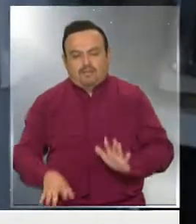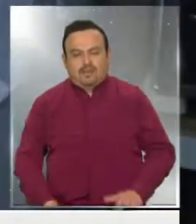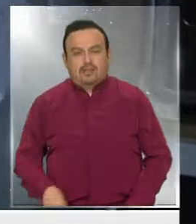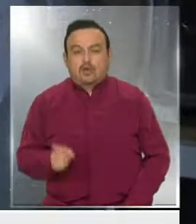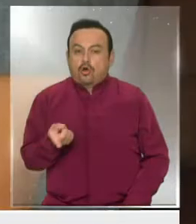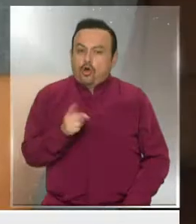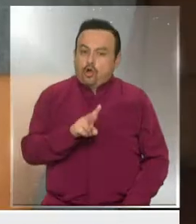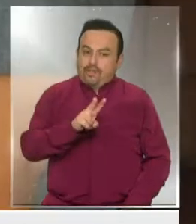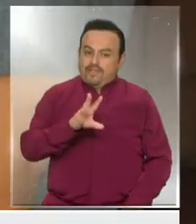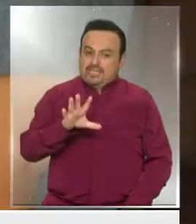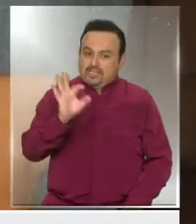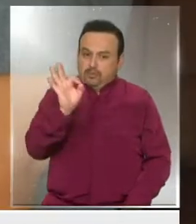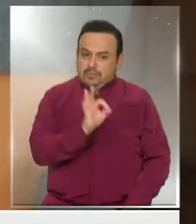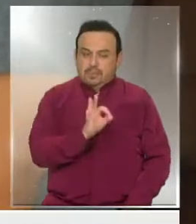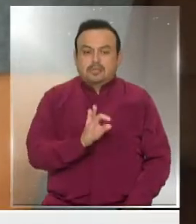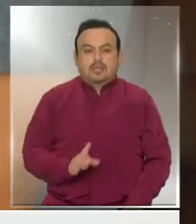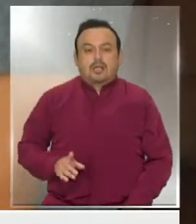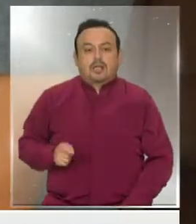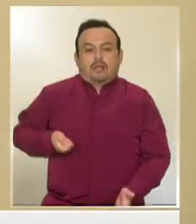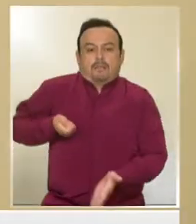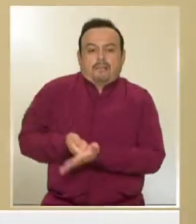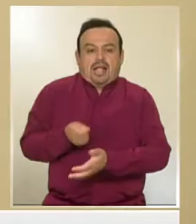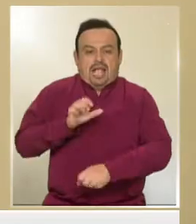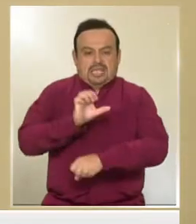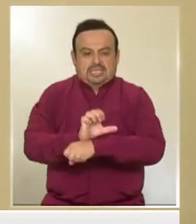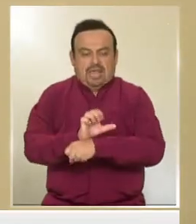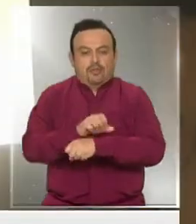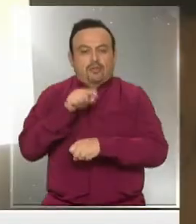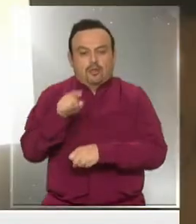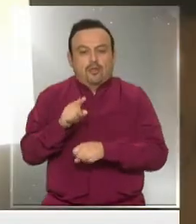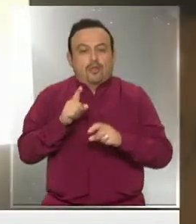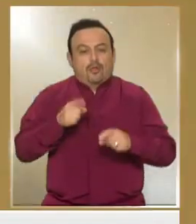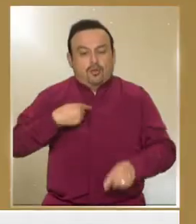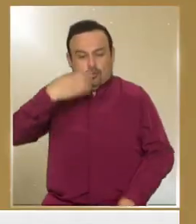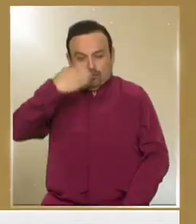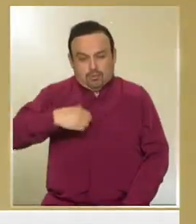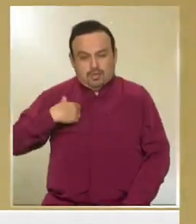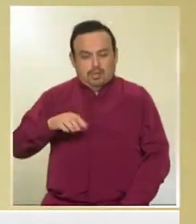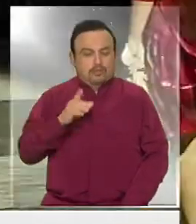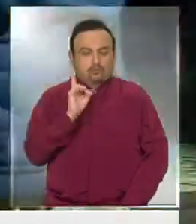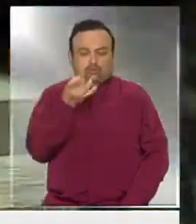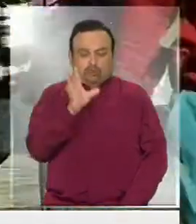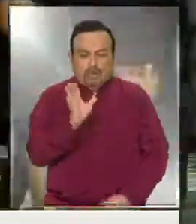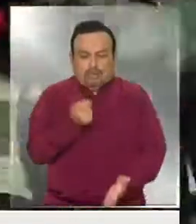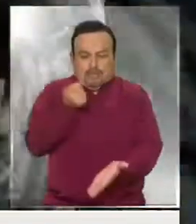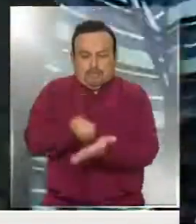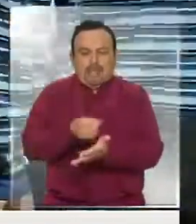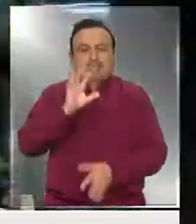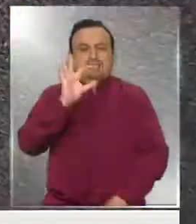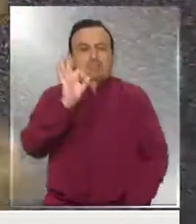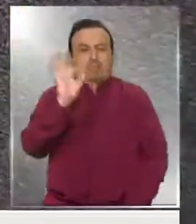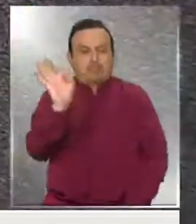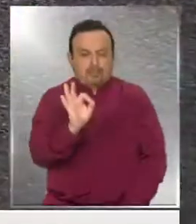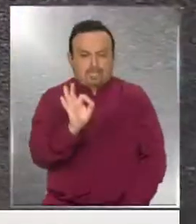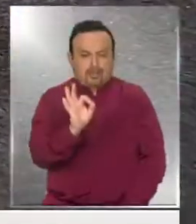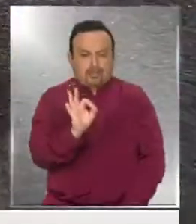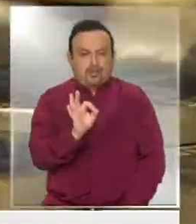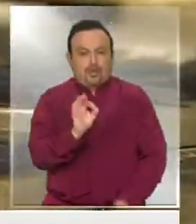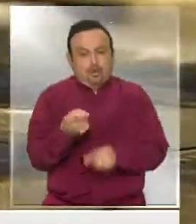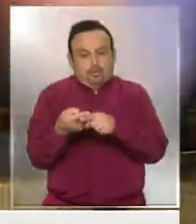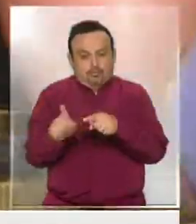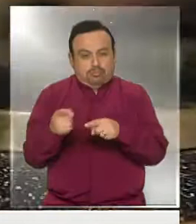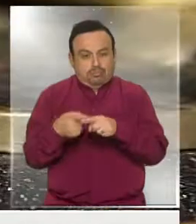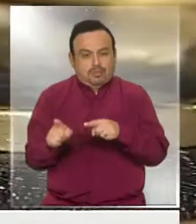Otro 25% lo pagaría el Estado y el usuario deberá cancelar el 50% restante. Además, las cuotas